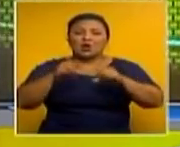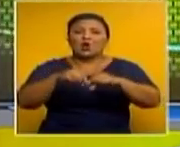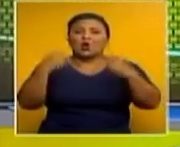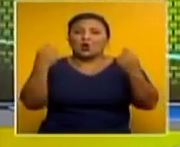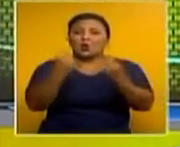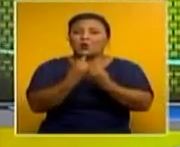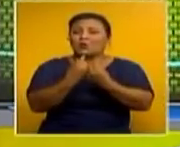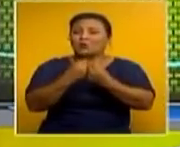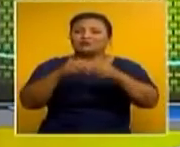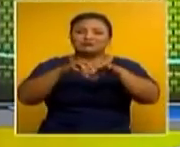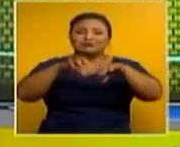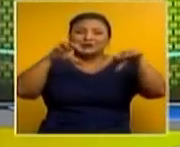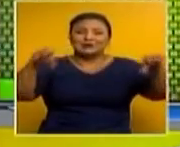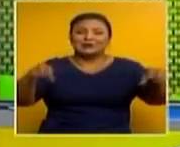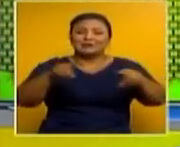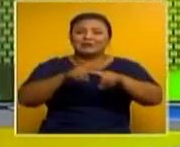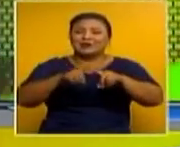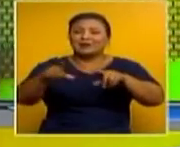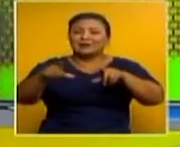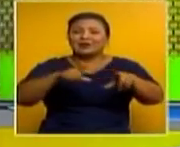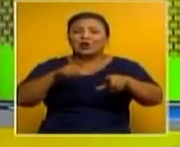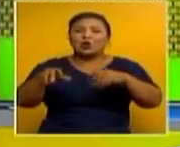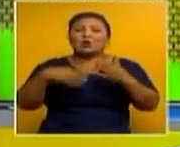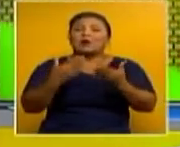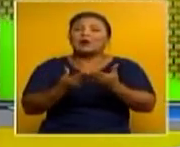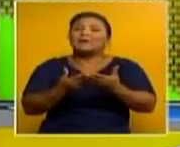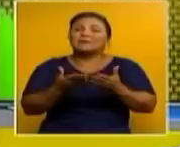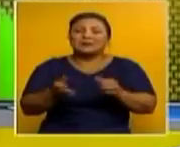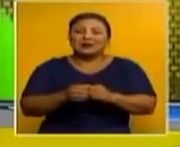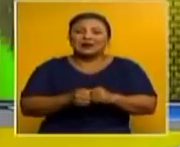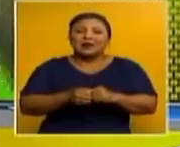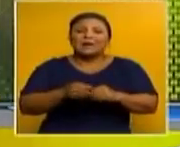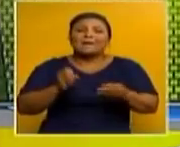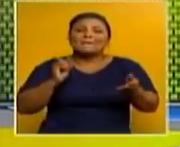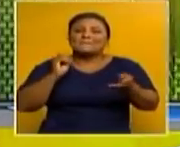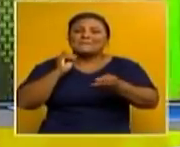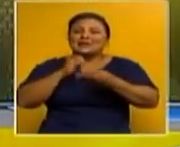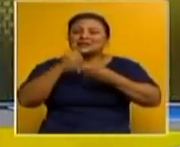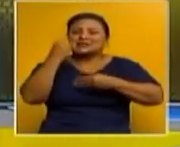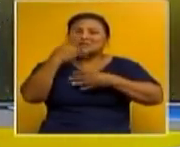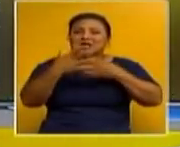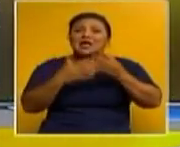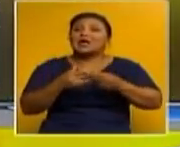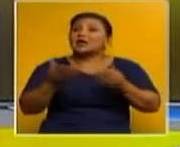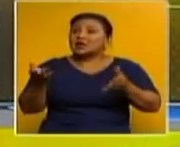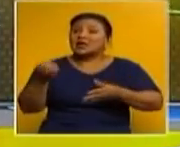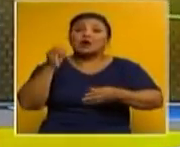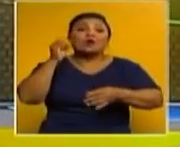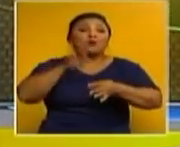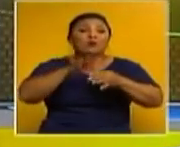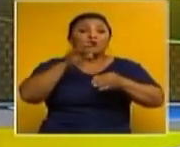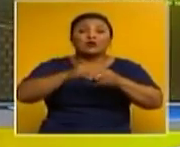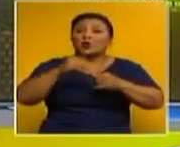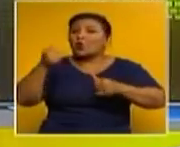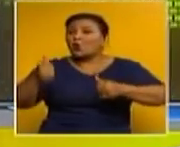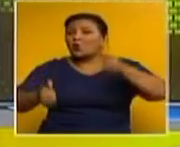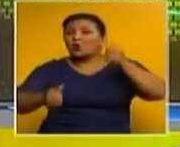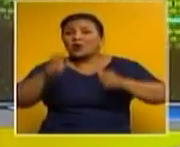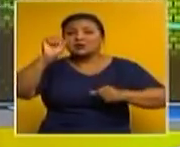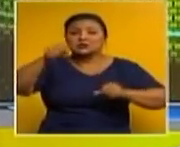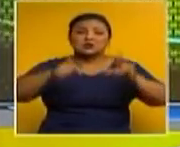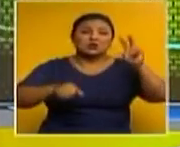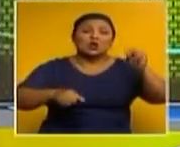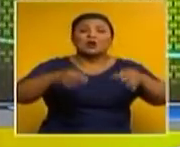se congregaron en sectores populares de la urbe para recalcar sus mensajes y llamados a votar por una de las dos alternativas en